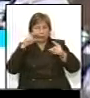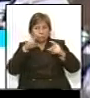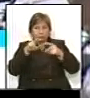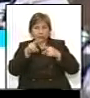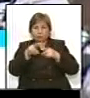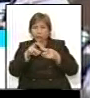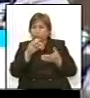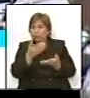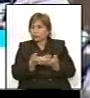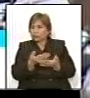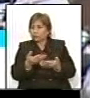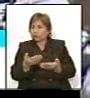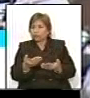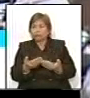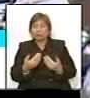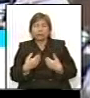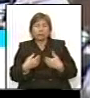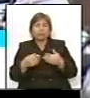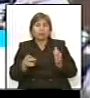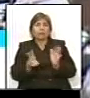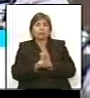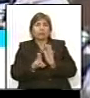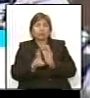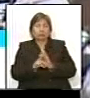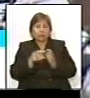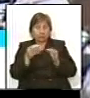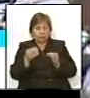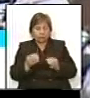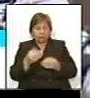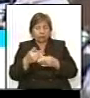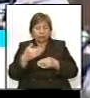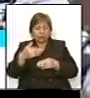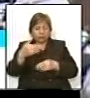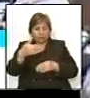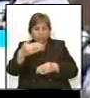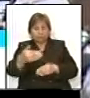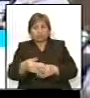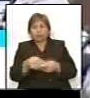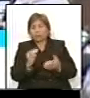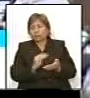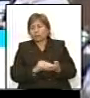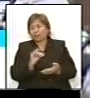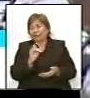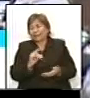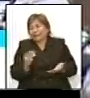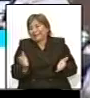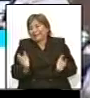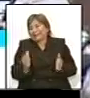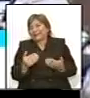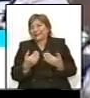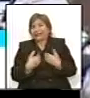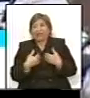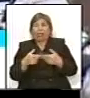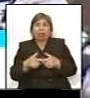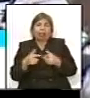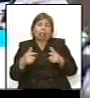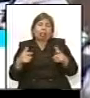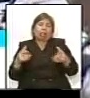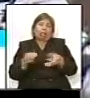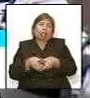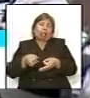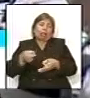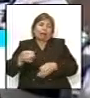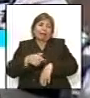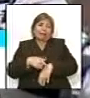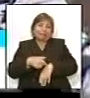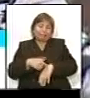esto tiene una vocación de permanencia, ¿no? Más allá de la emergencia, del enorme tiempo que ha pasado